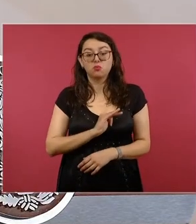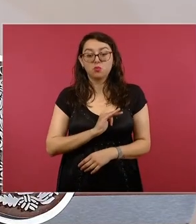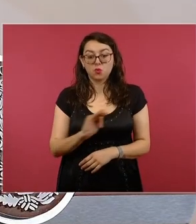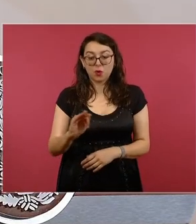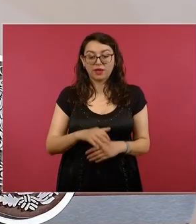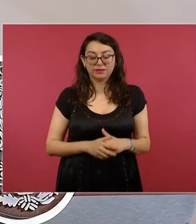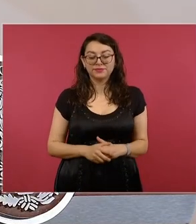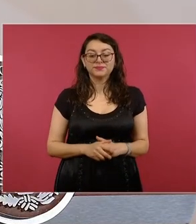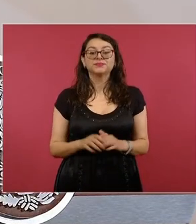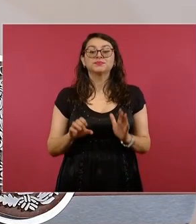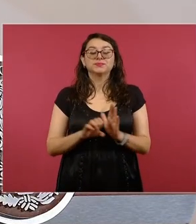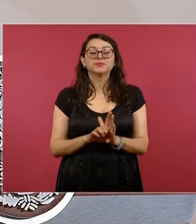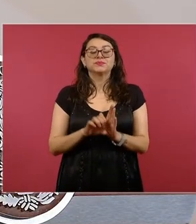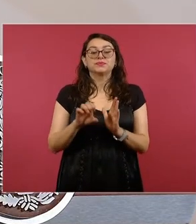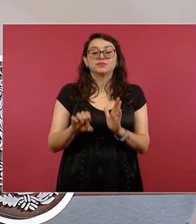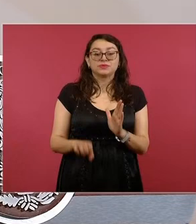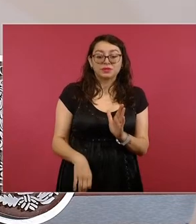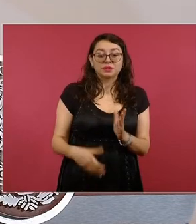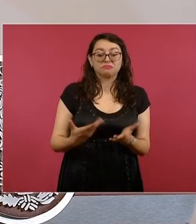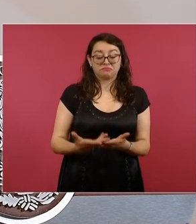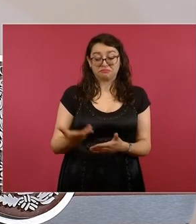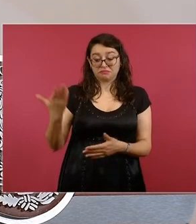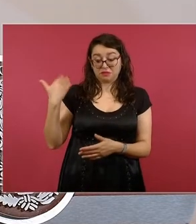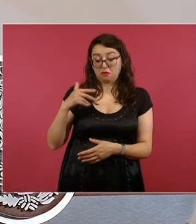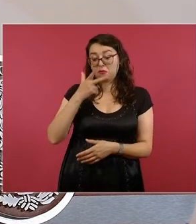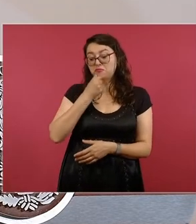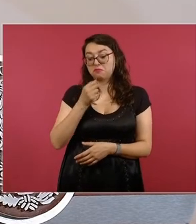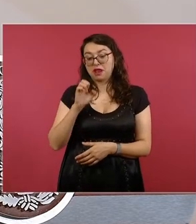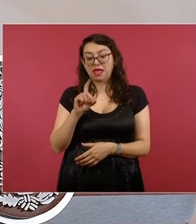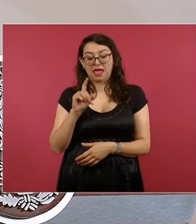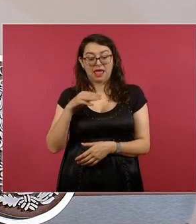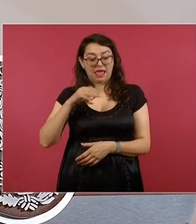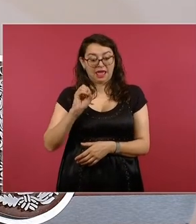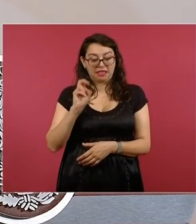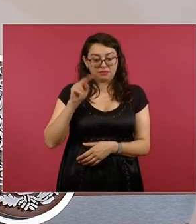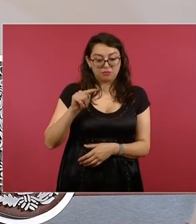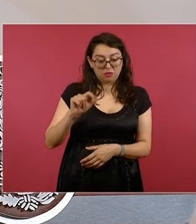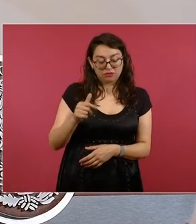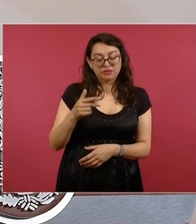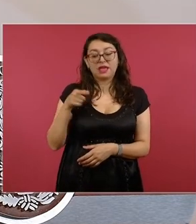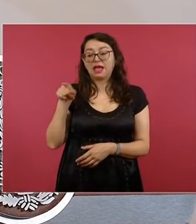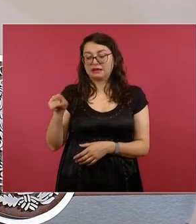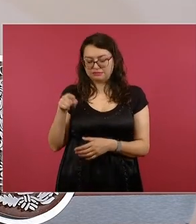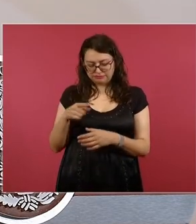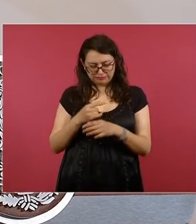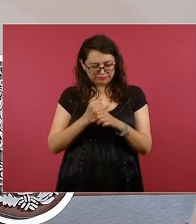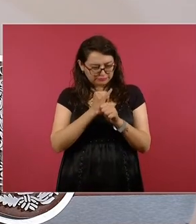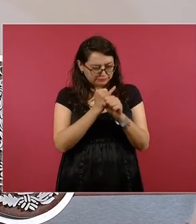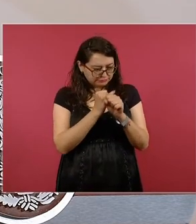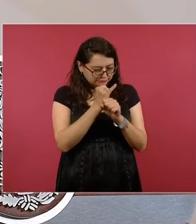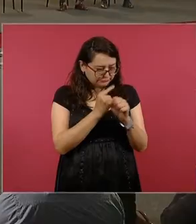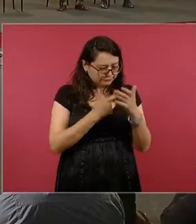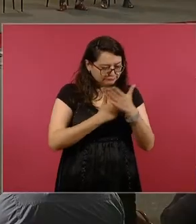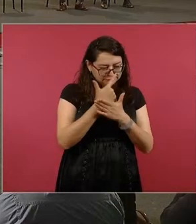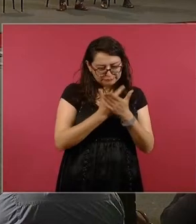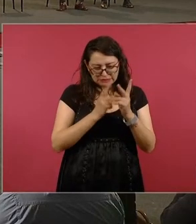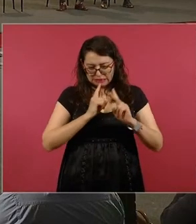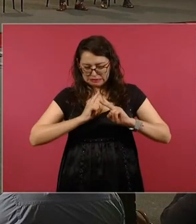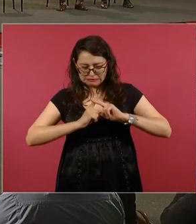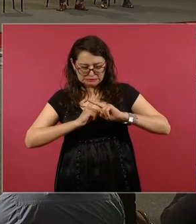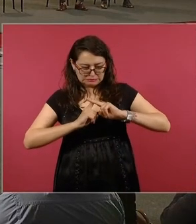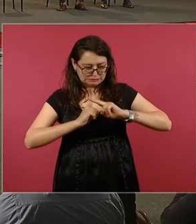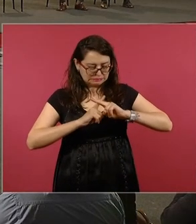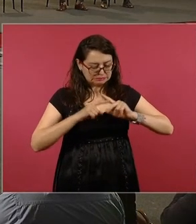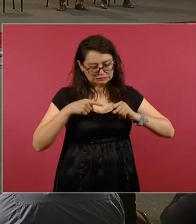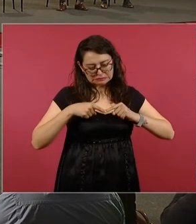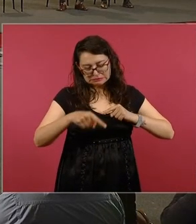los cálculos matemáticos que lo llevaron a la hazaña de predecir por primera vez y con gran precisión no solo el